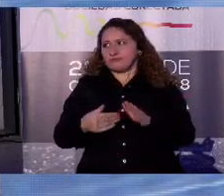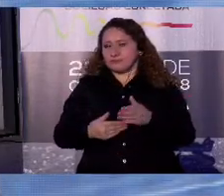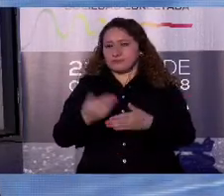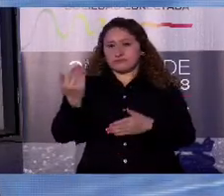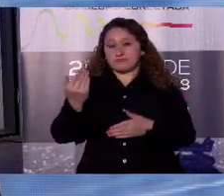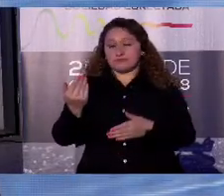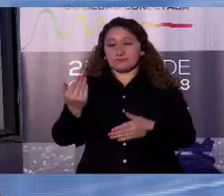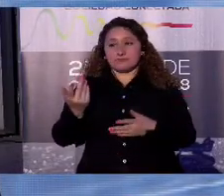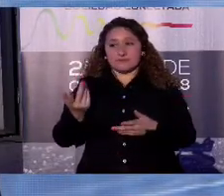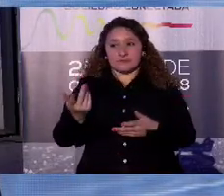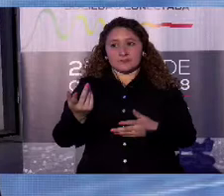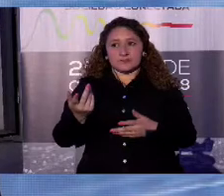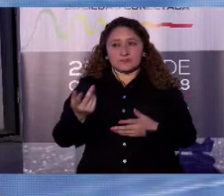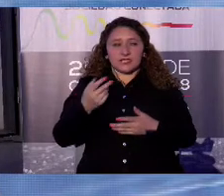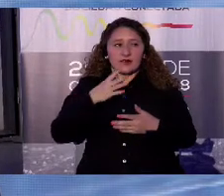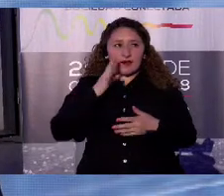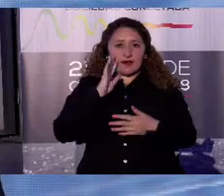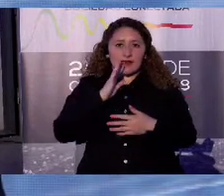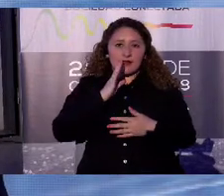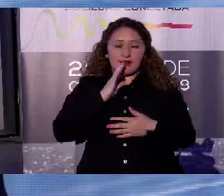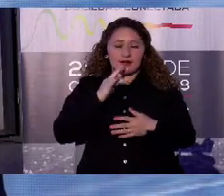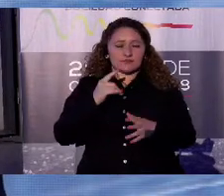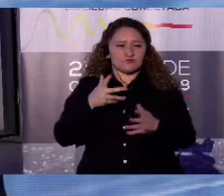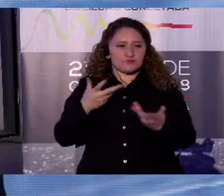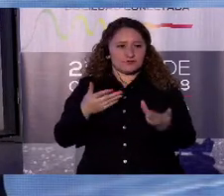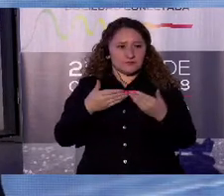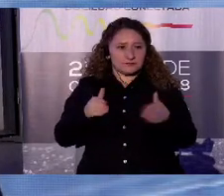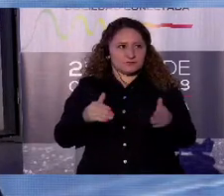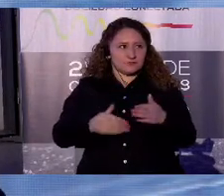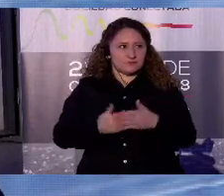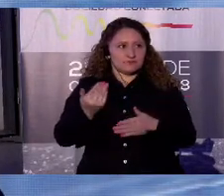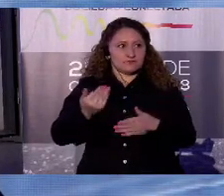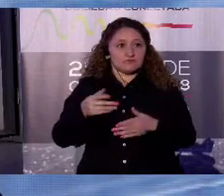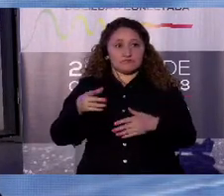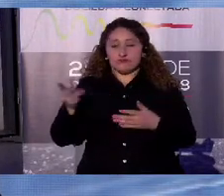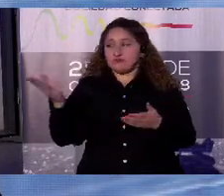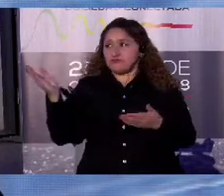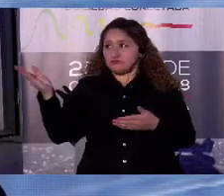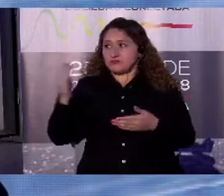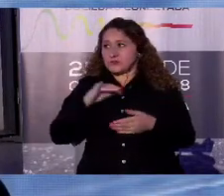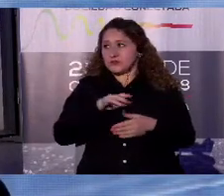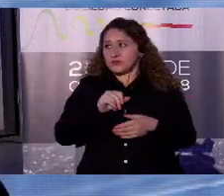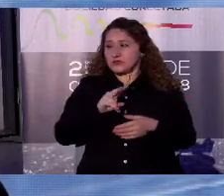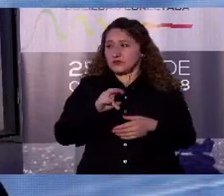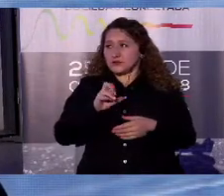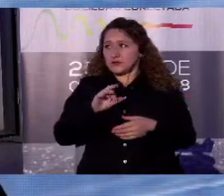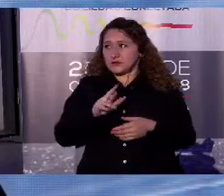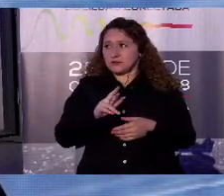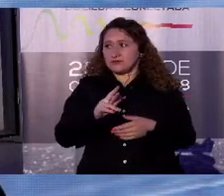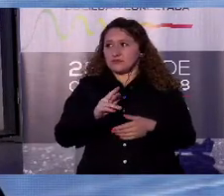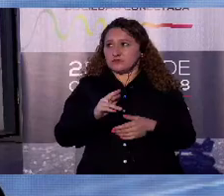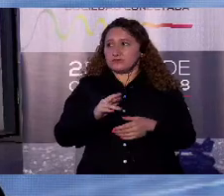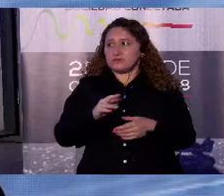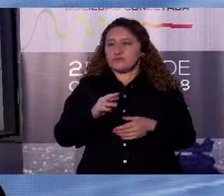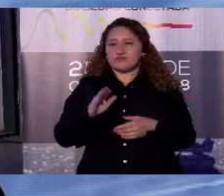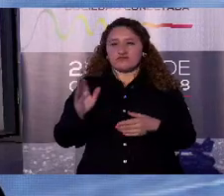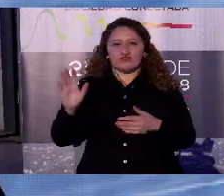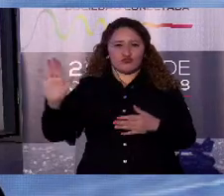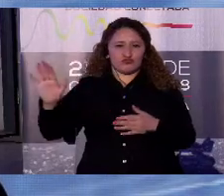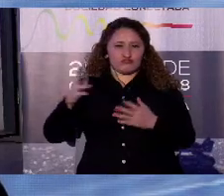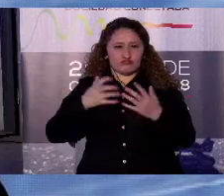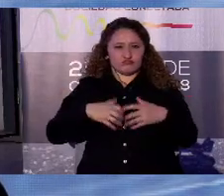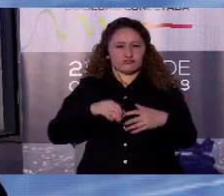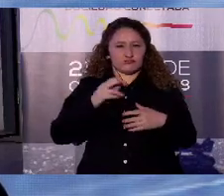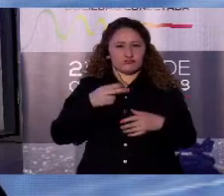iniciales, sus charlas de apertura. Entonces, Javier, de Huawei, si quiere empezar las